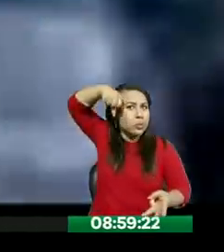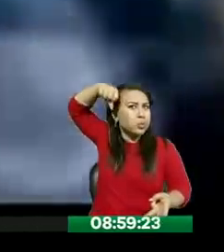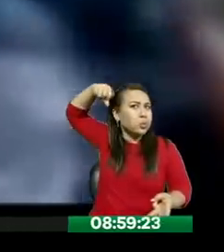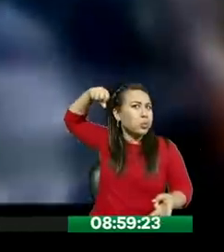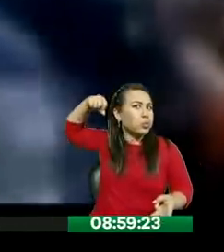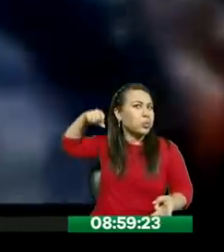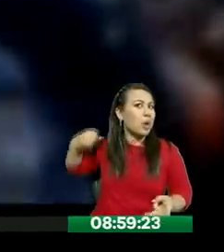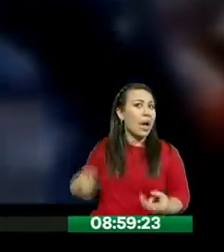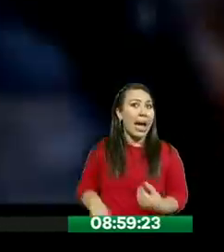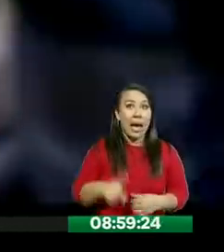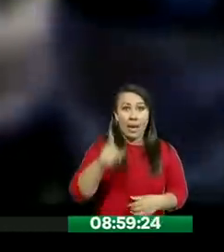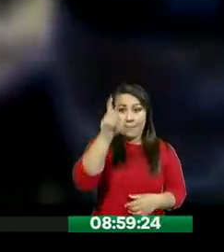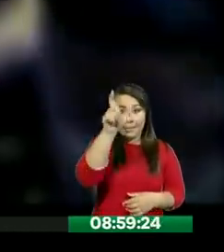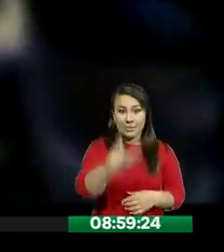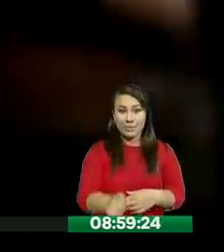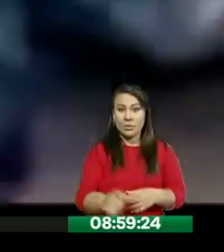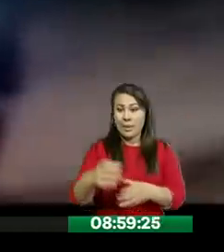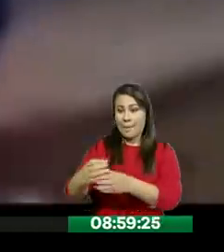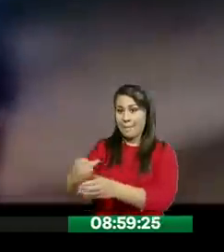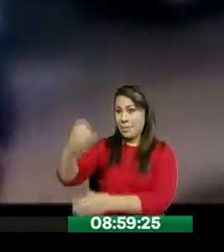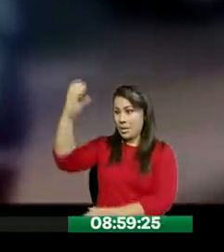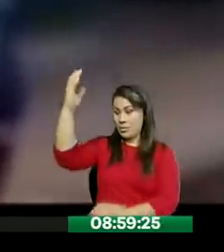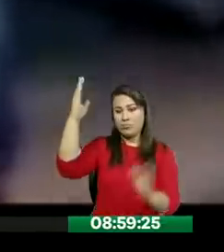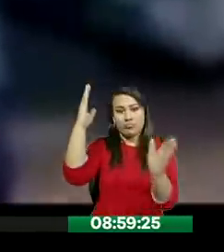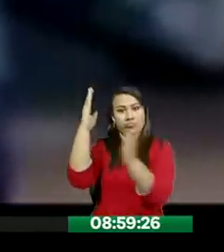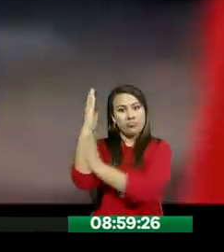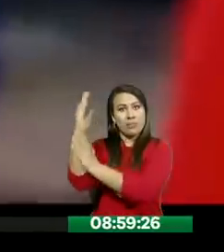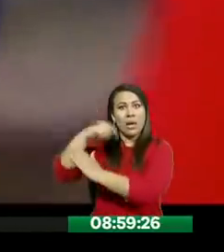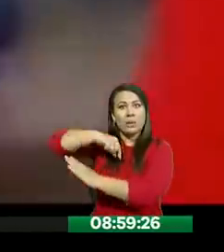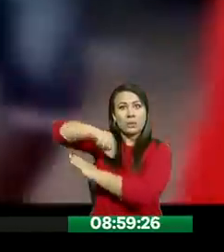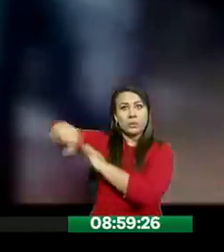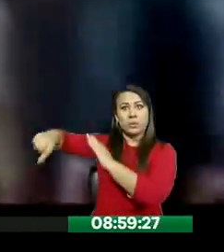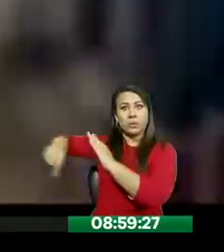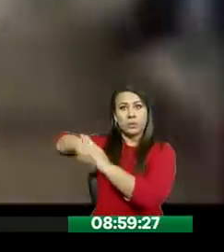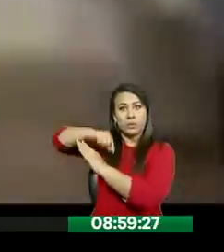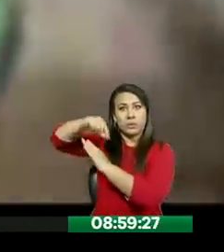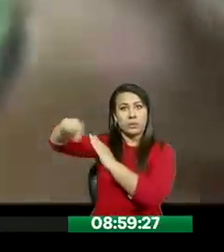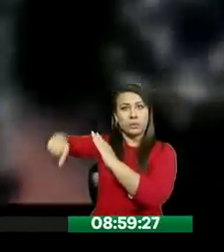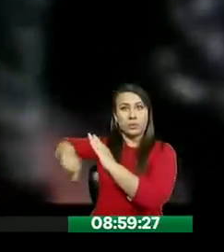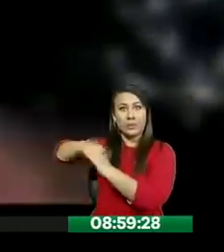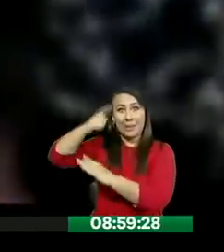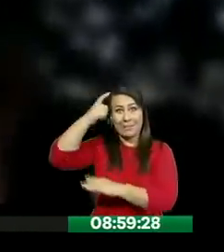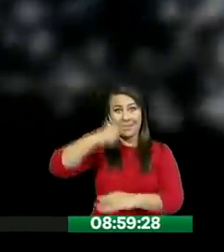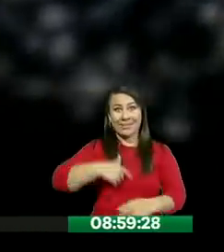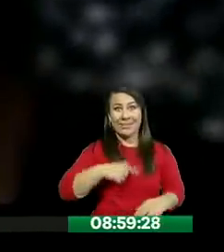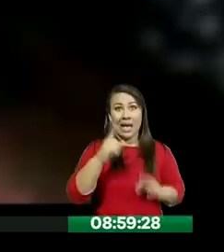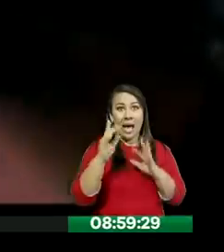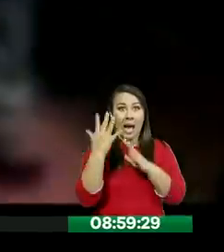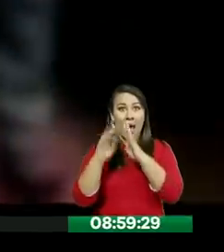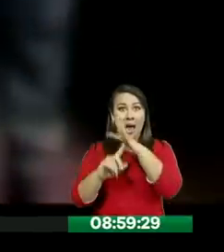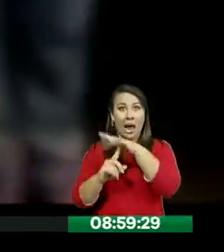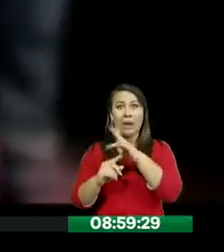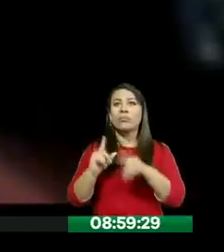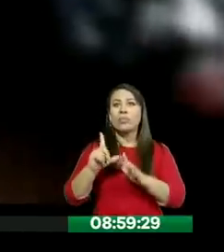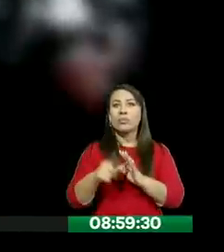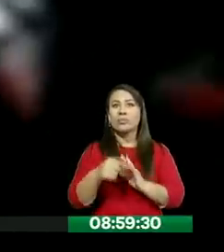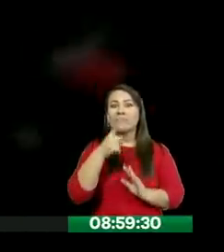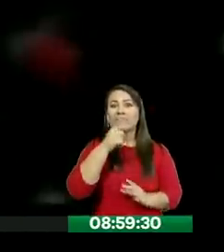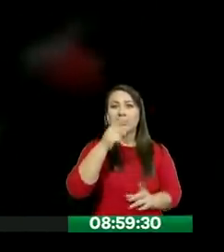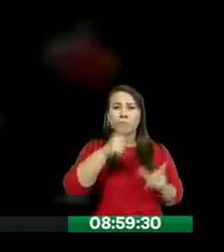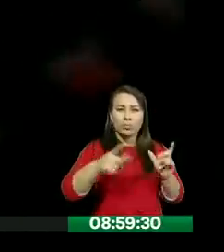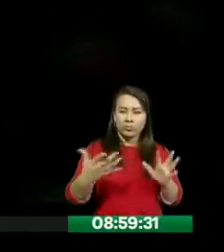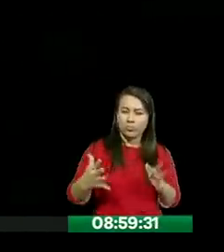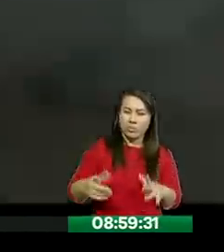la ATM. Ingeniero, buenos días, siempre es un gusto saludarle. Recuérdenos los pormenores de esta importante obra. Buenos días, licenciado.